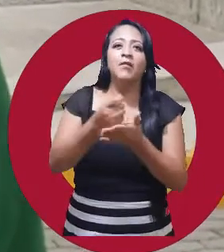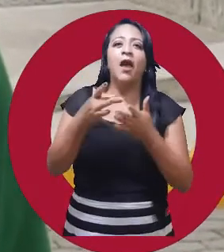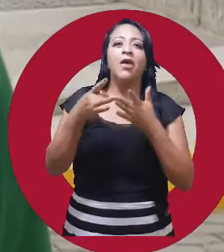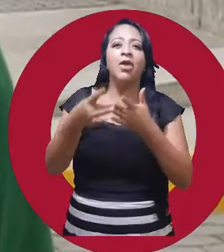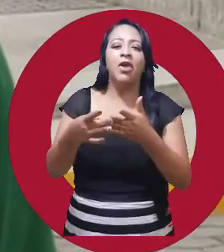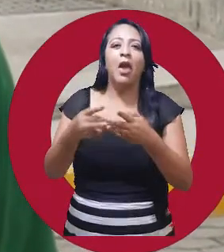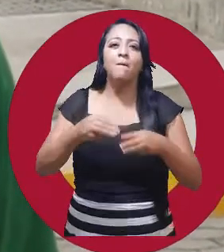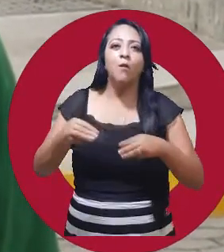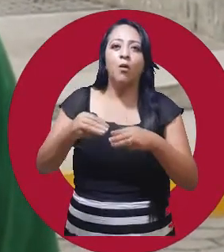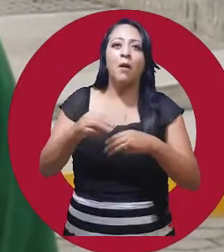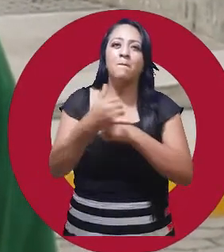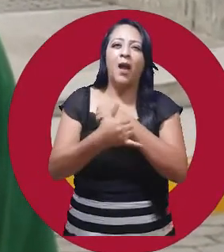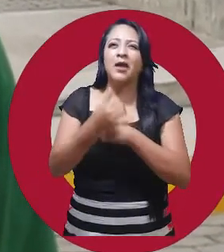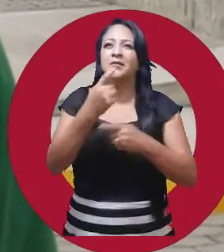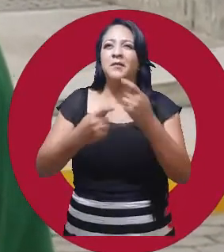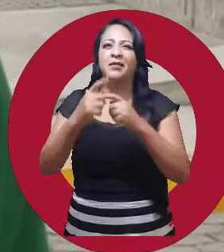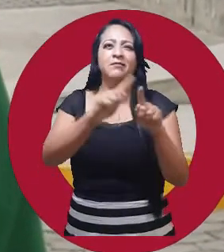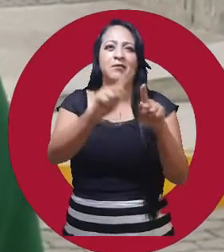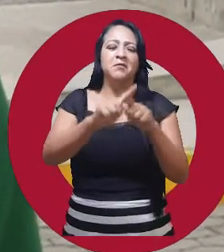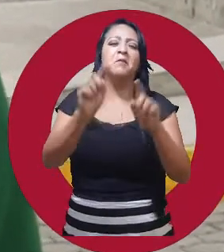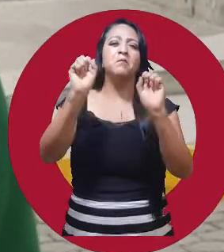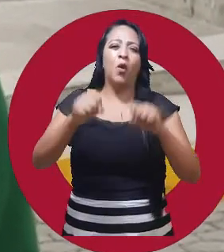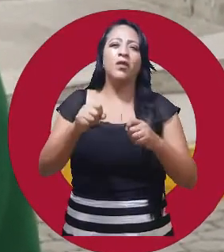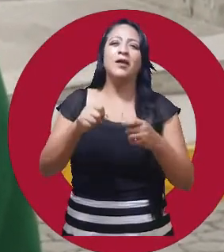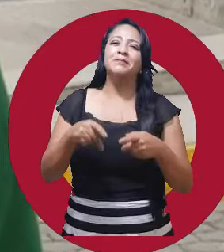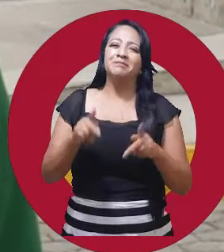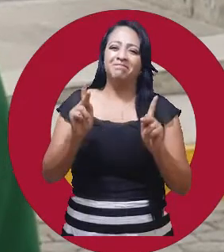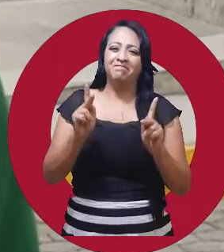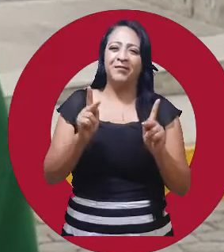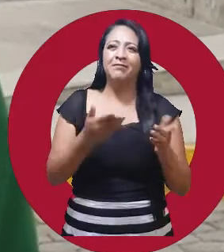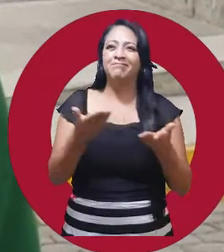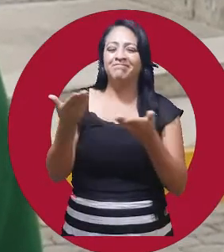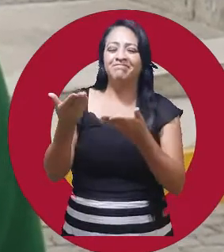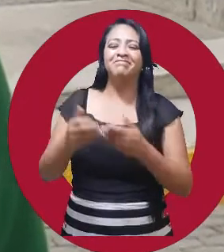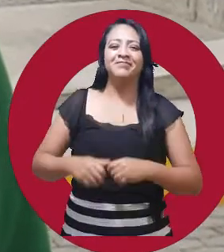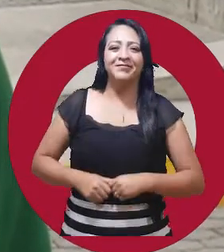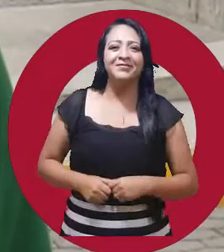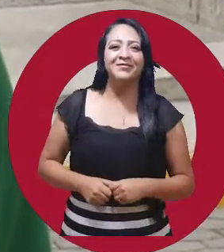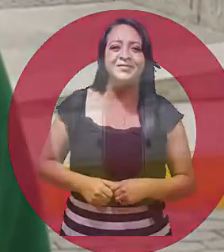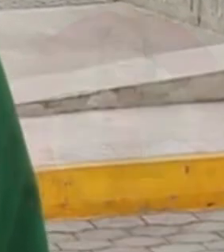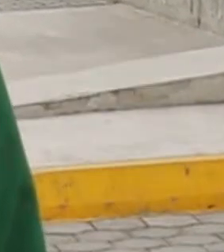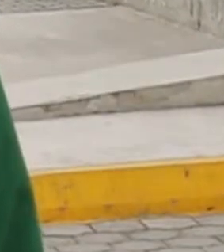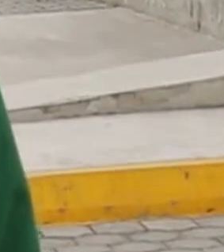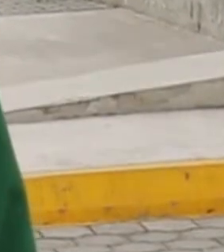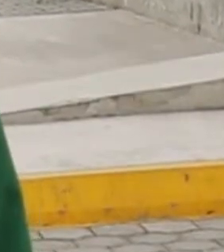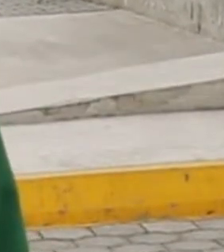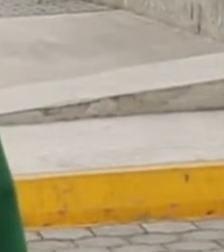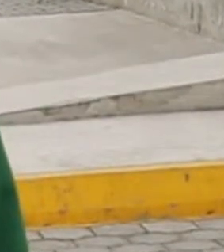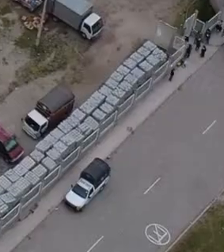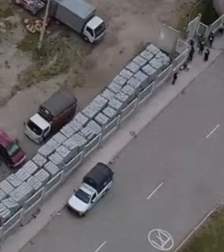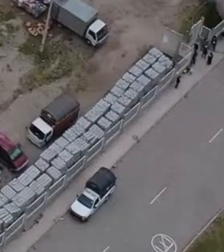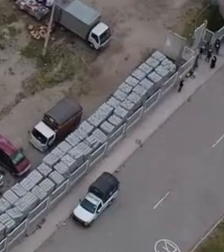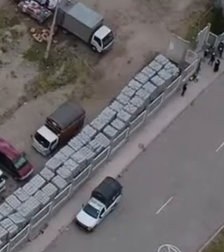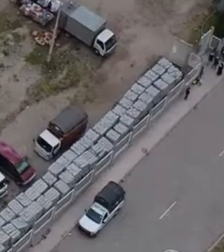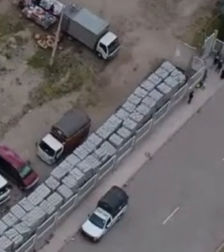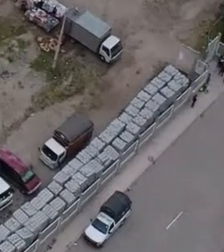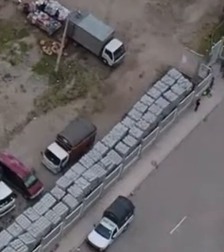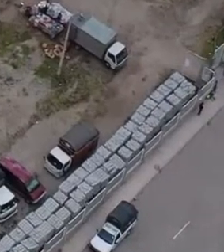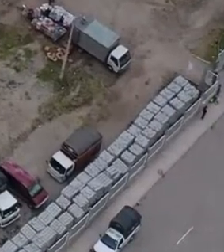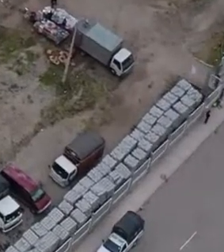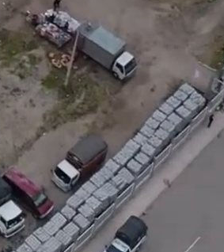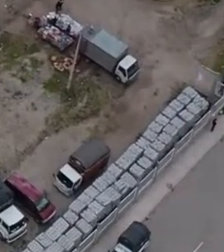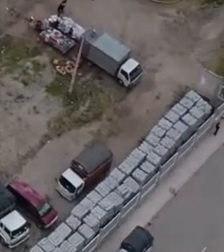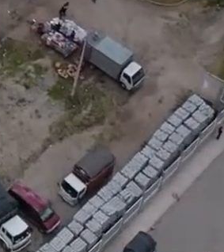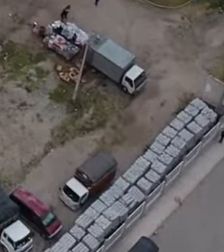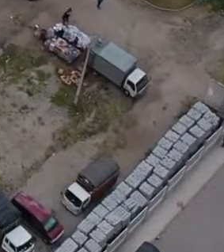que es el único documento que le habilita para que pueda movilizar el ganado en todo el territorio nacional ecuatoriano. Municipio